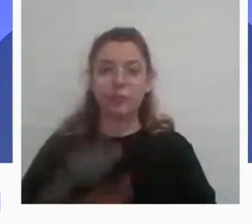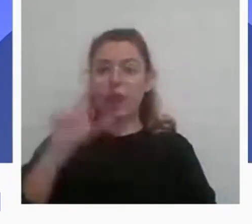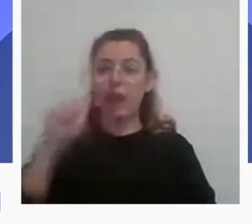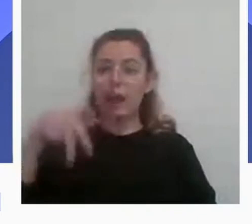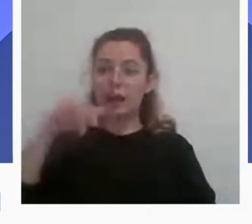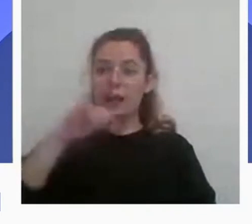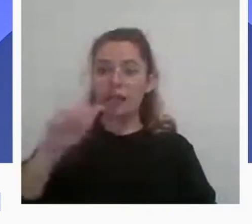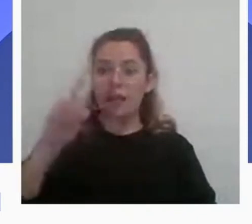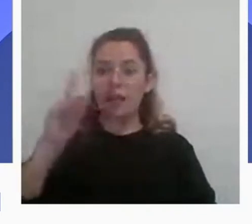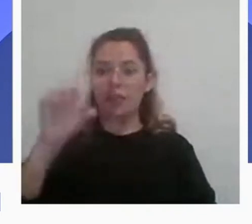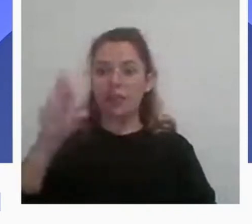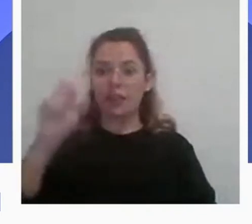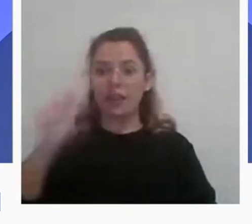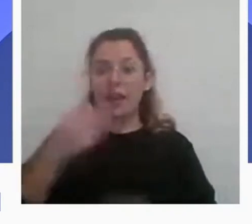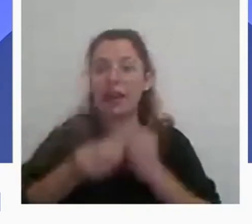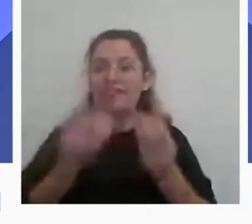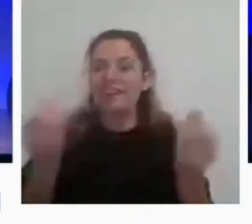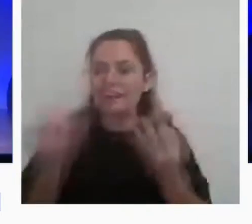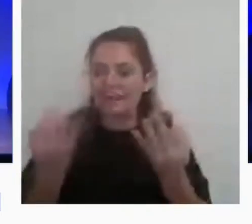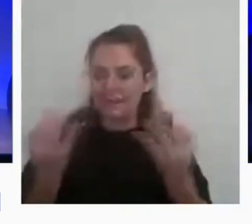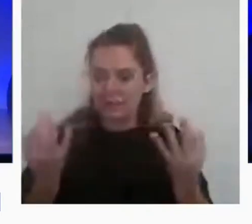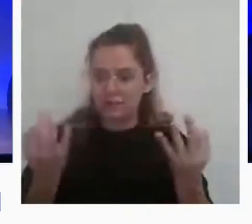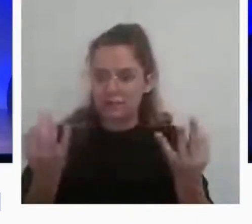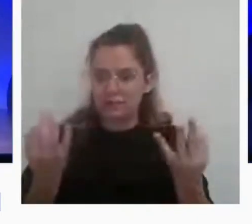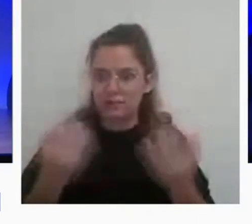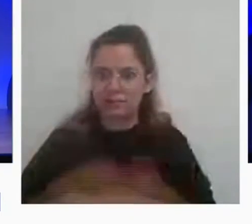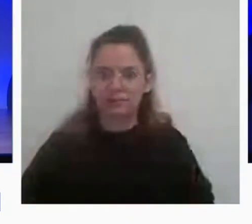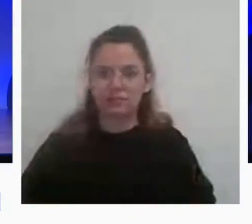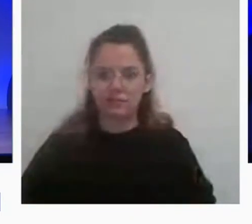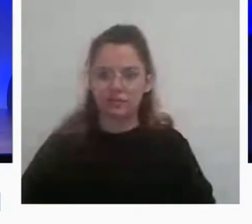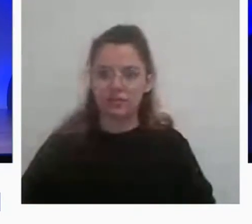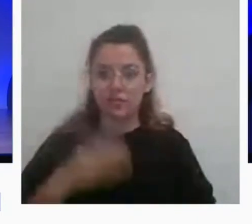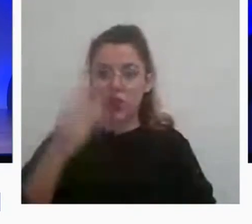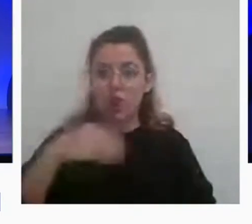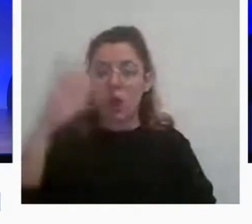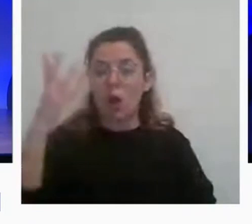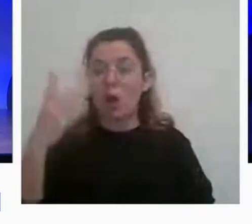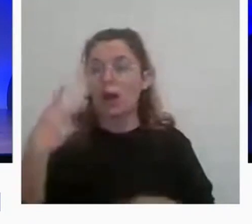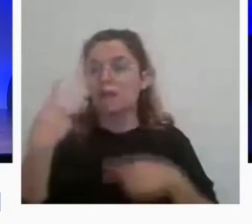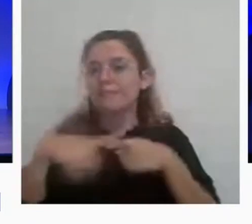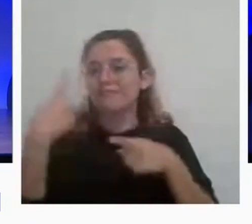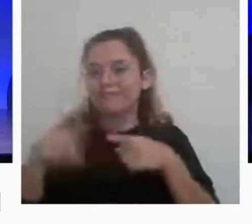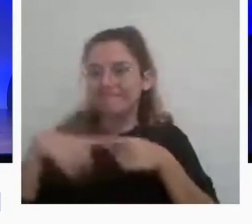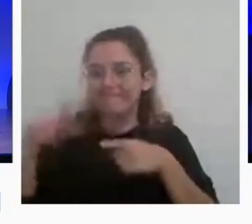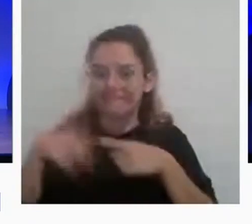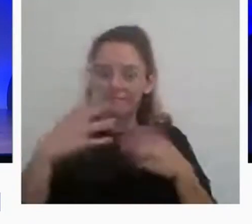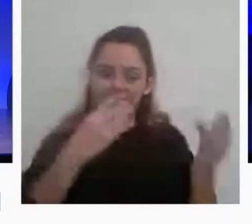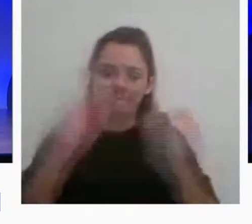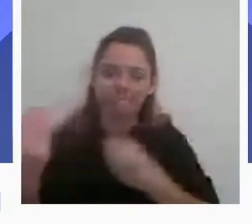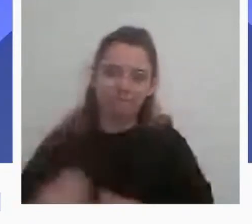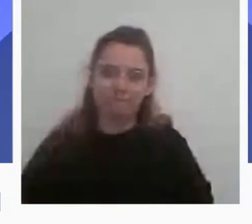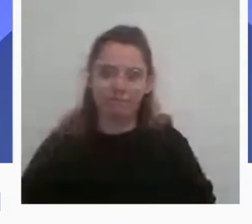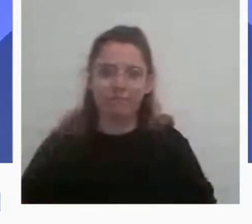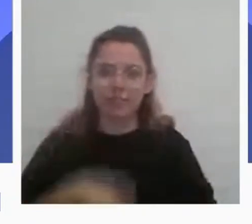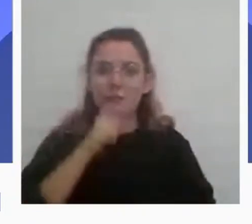tu empresa? Que Bueno, no hayas ojalá, hecho ya, pero... Ojalá haga muchas cosas, pero bueno, siempre es difícil. Bueno, yo no sé si ya estáis lanzados